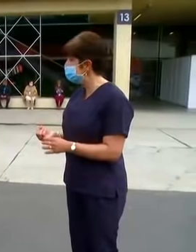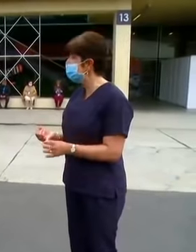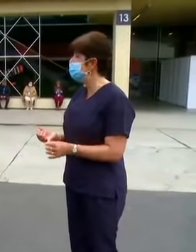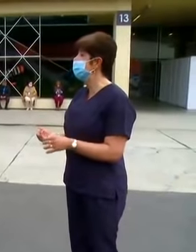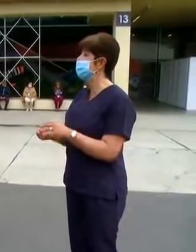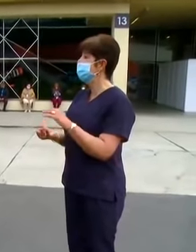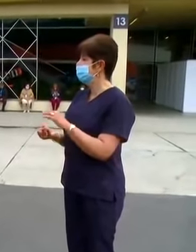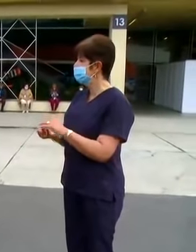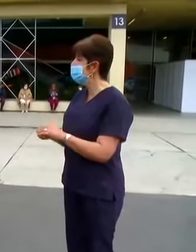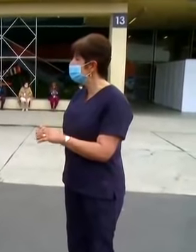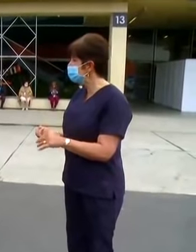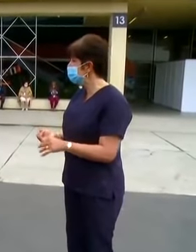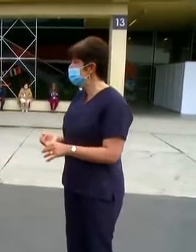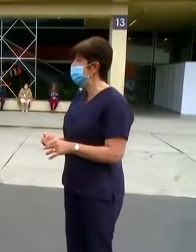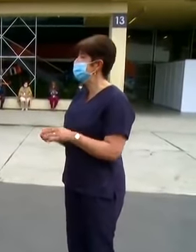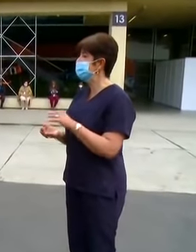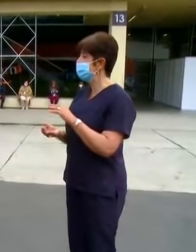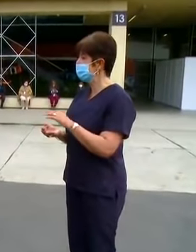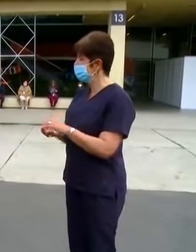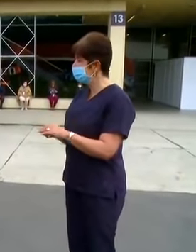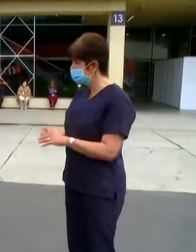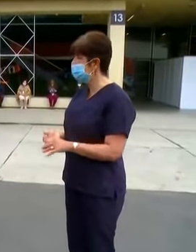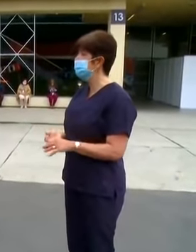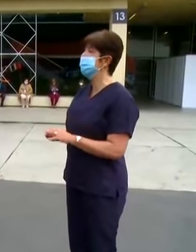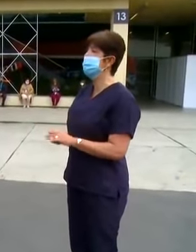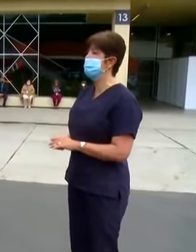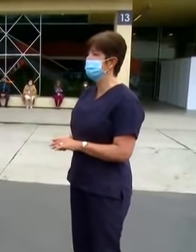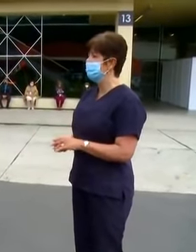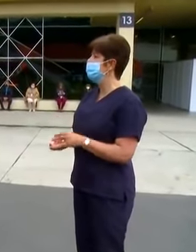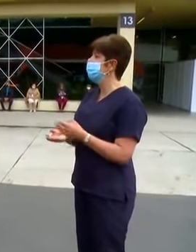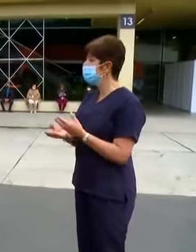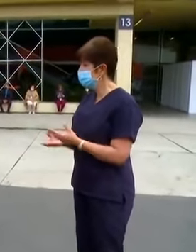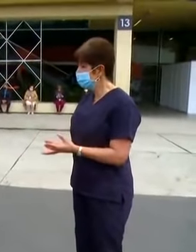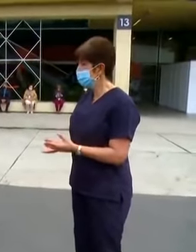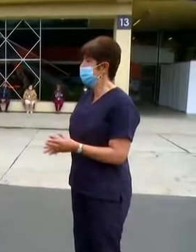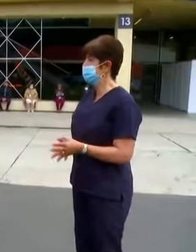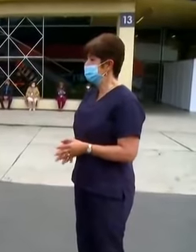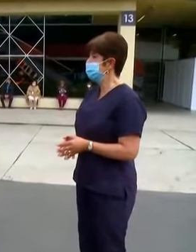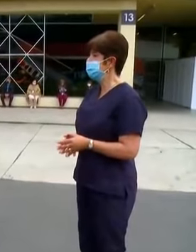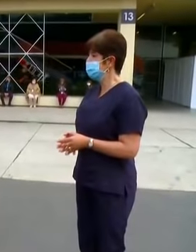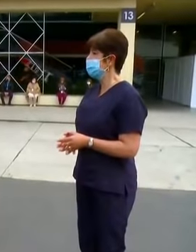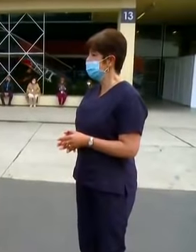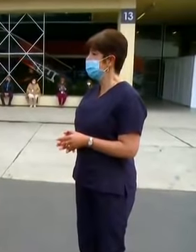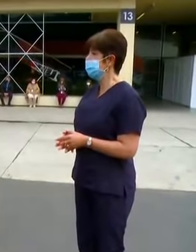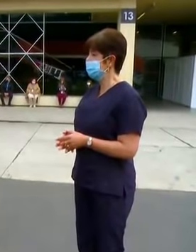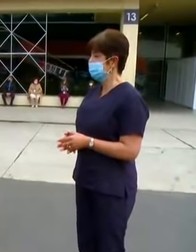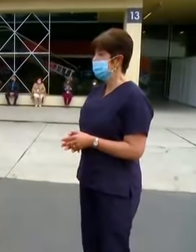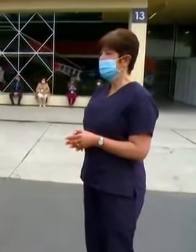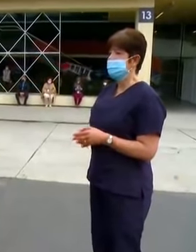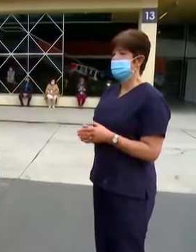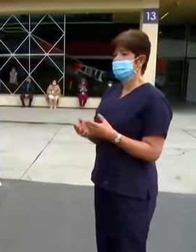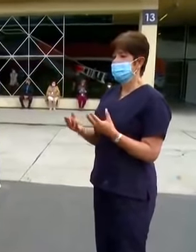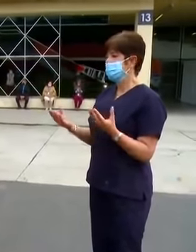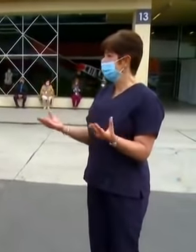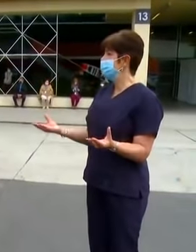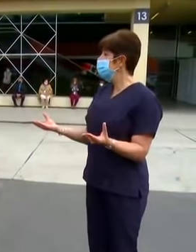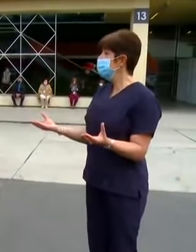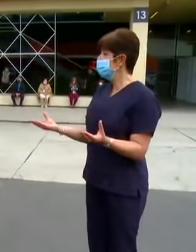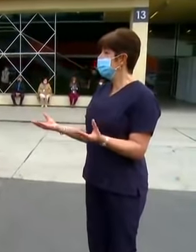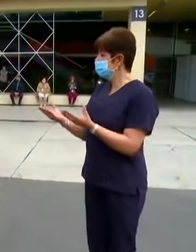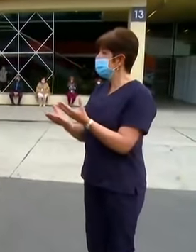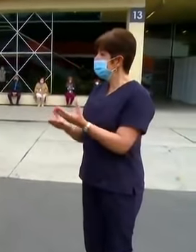medicina interna, ginecobstetricia, pediatría, posoperatorios de cirugía general.